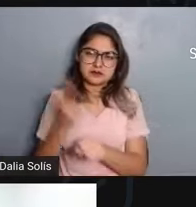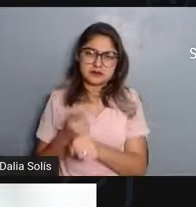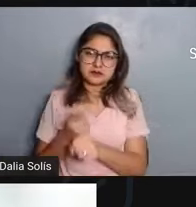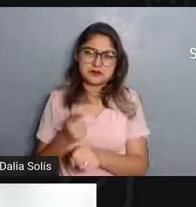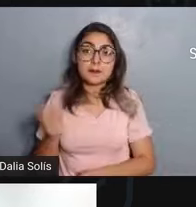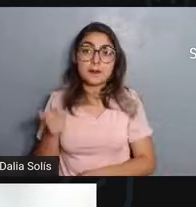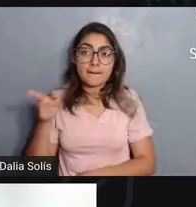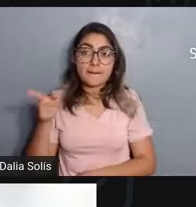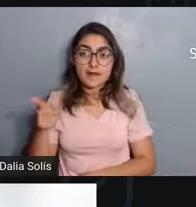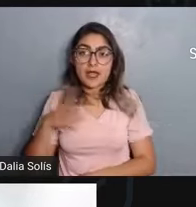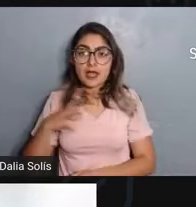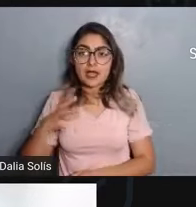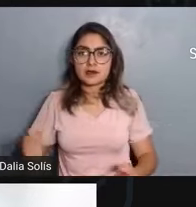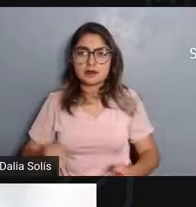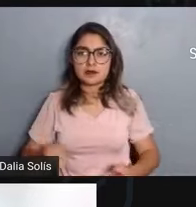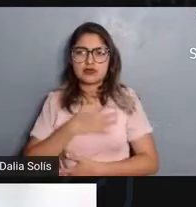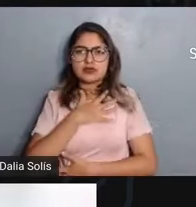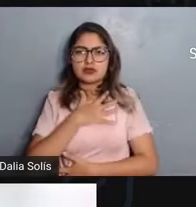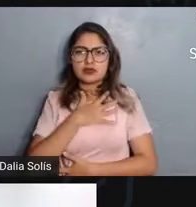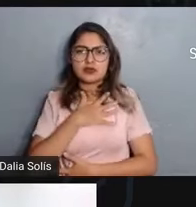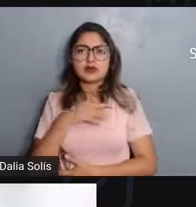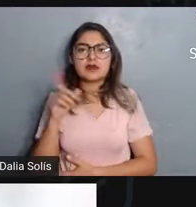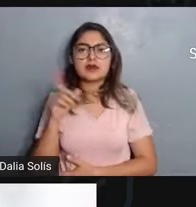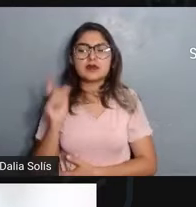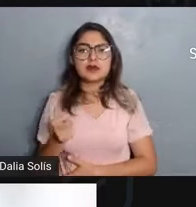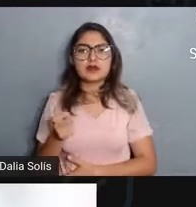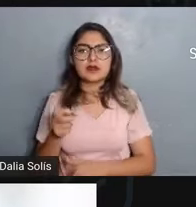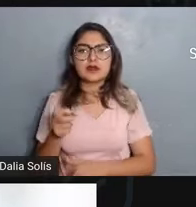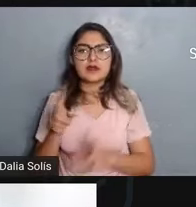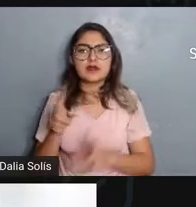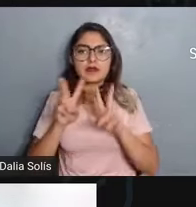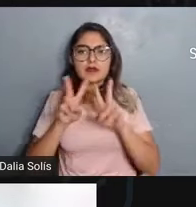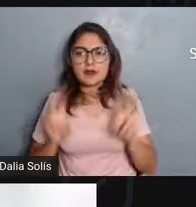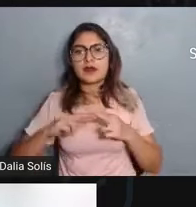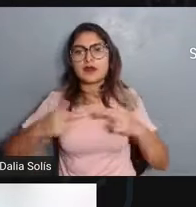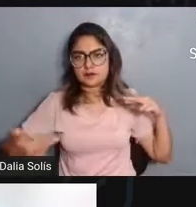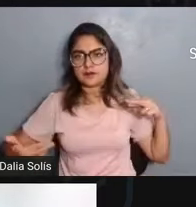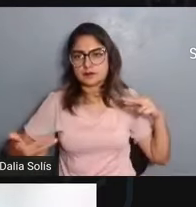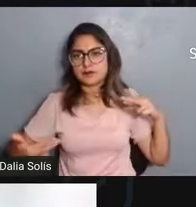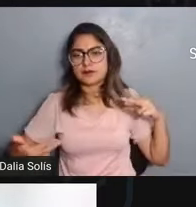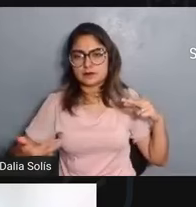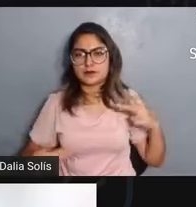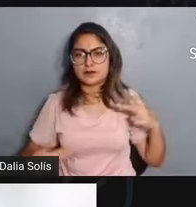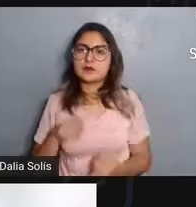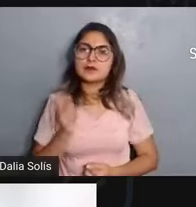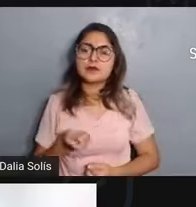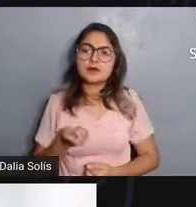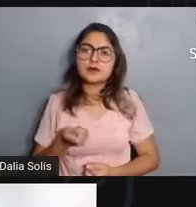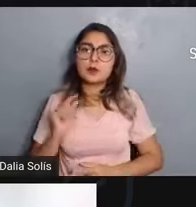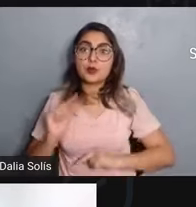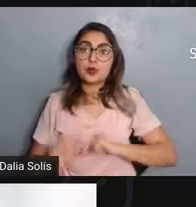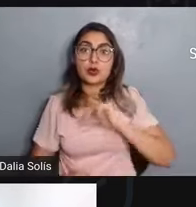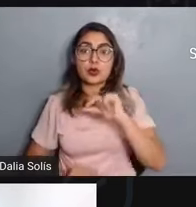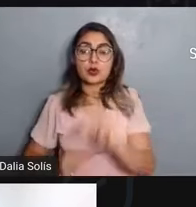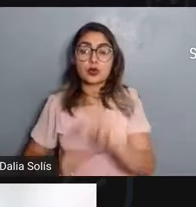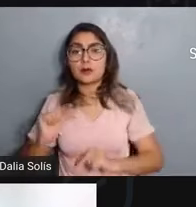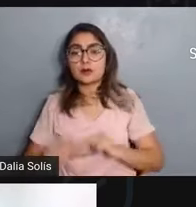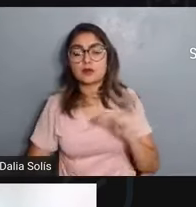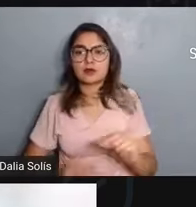¿no? Se ha ido poco a poco ampliando el tema en que también todo mi cuerpo siente. Tengo aquí